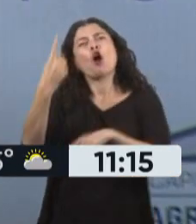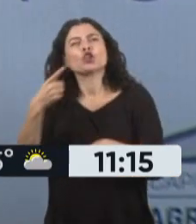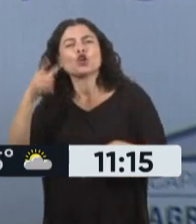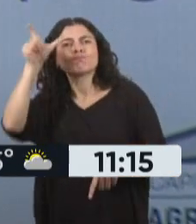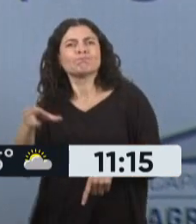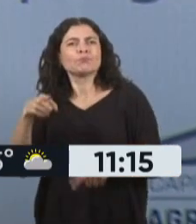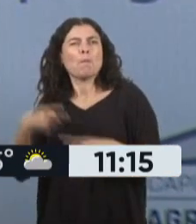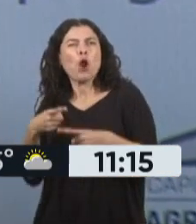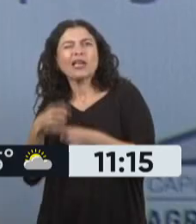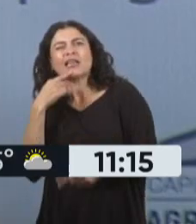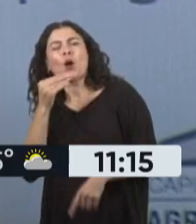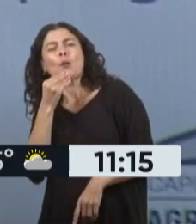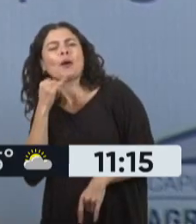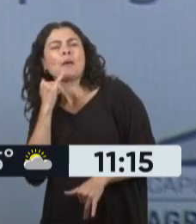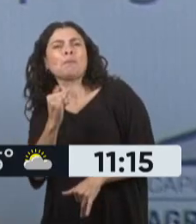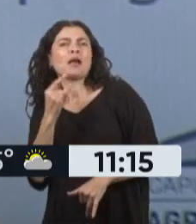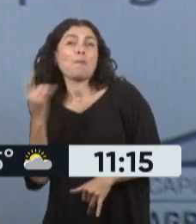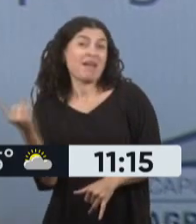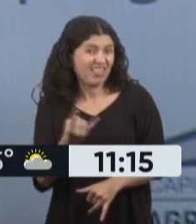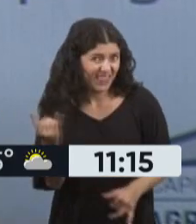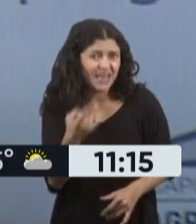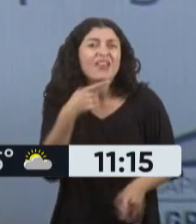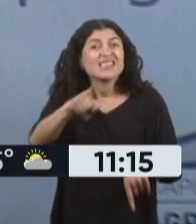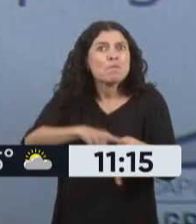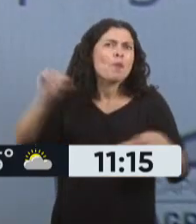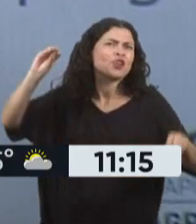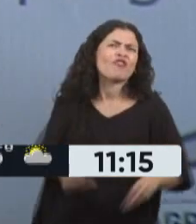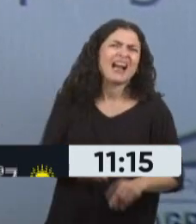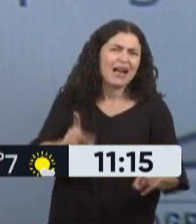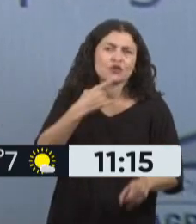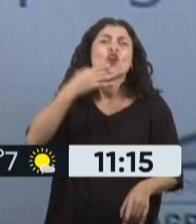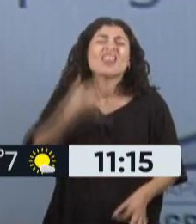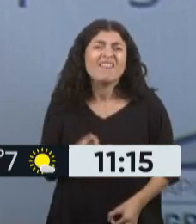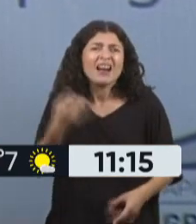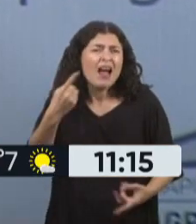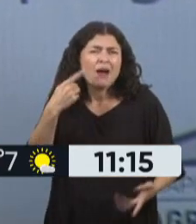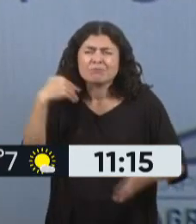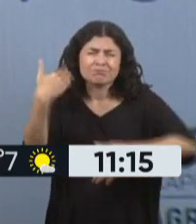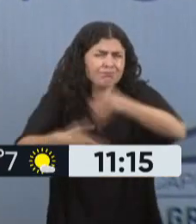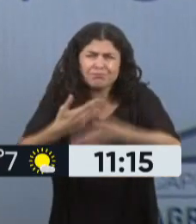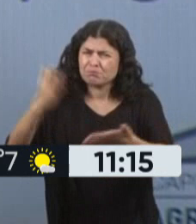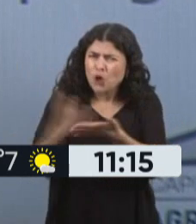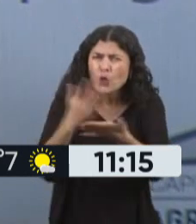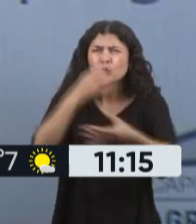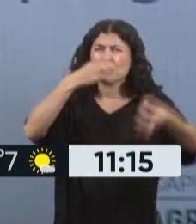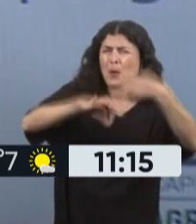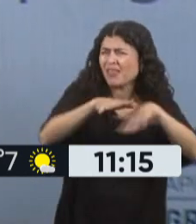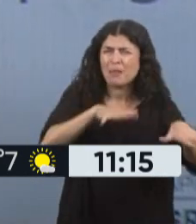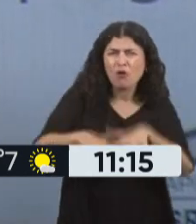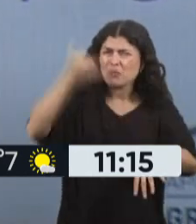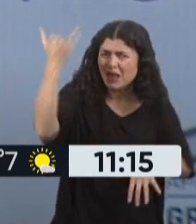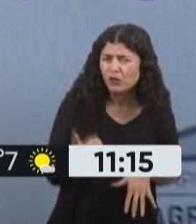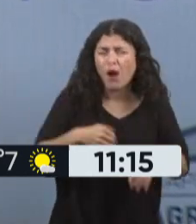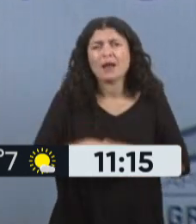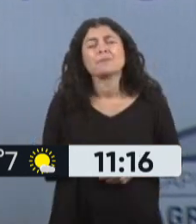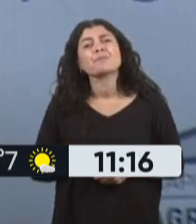importaciones. Así como también es mentira que el campo no genera valor agregado, dado que la labor del sector está en añadirle